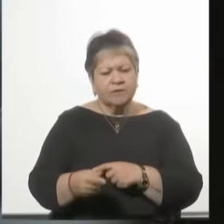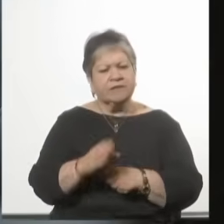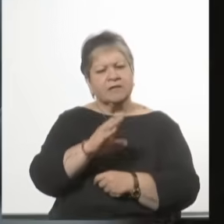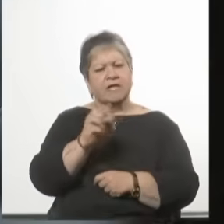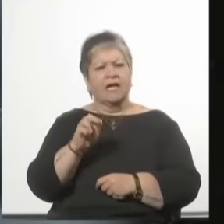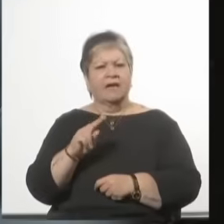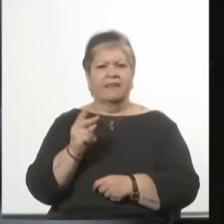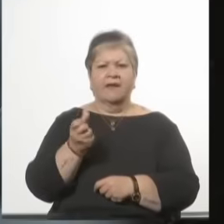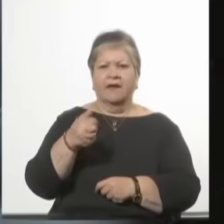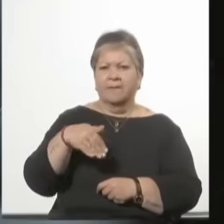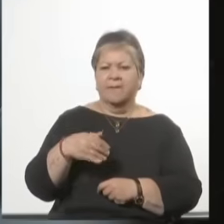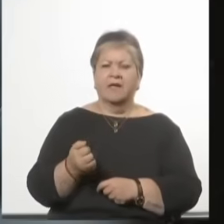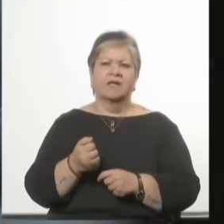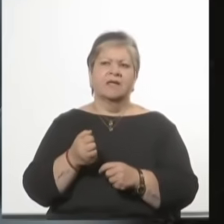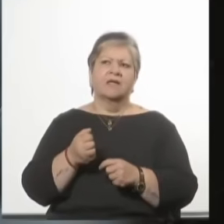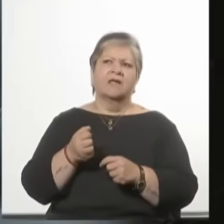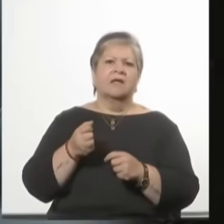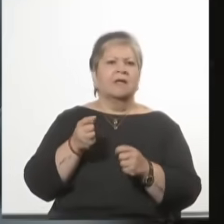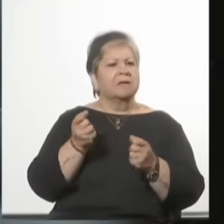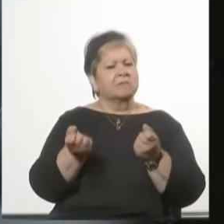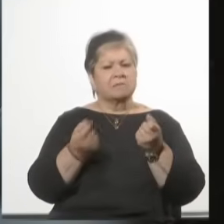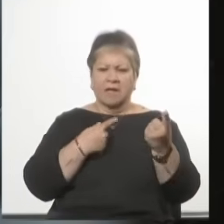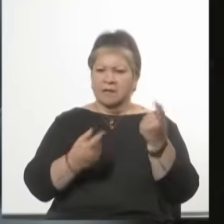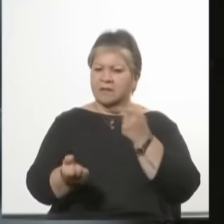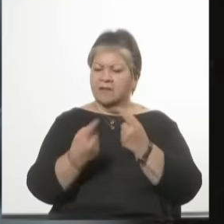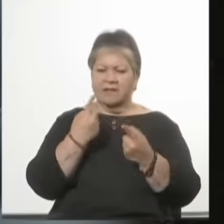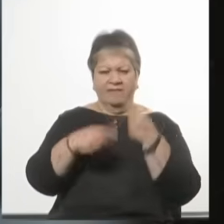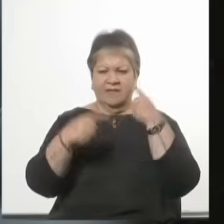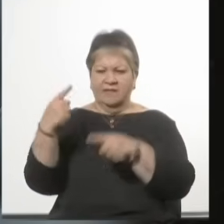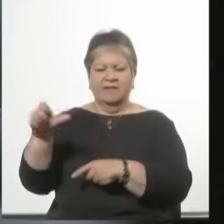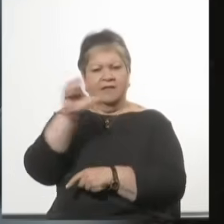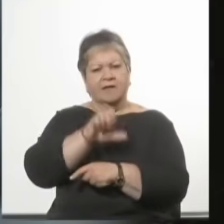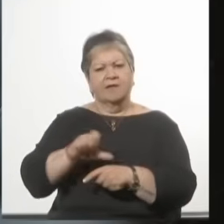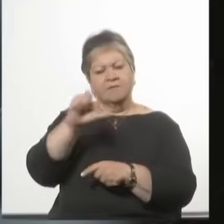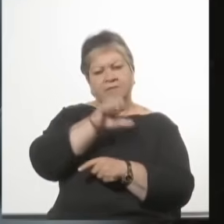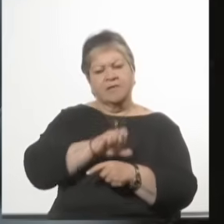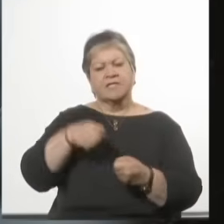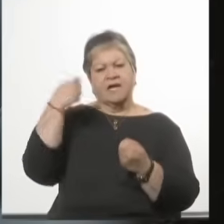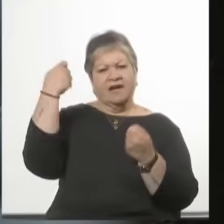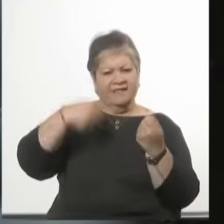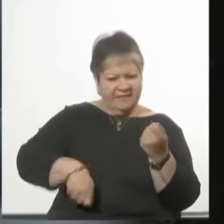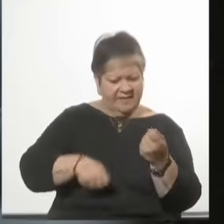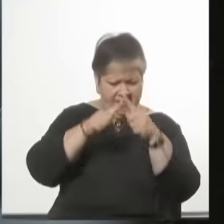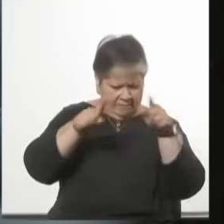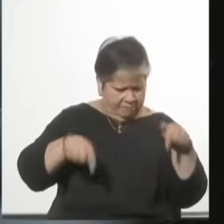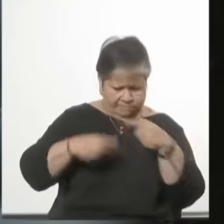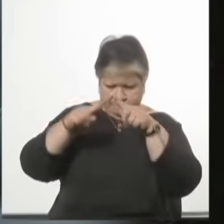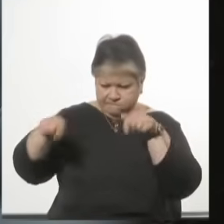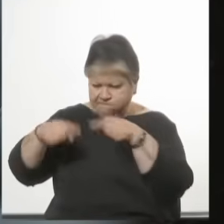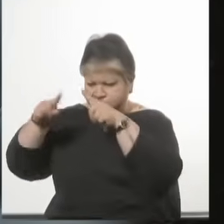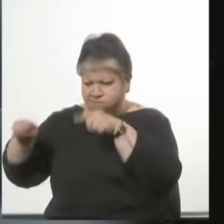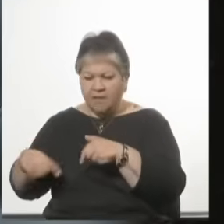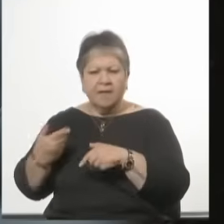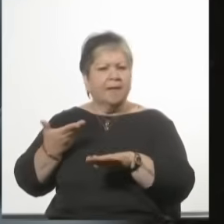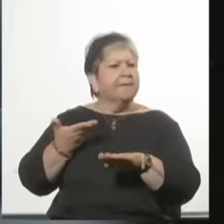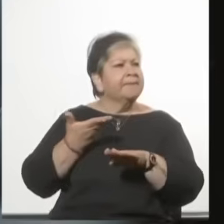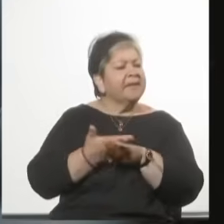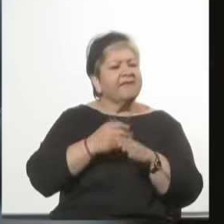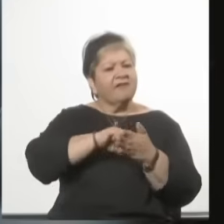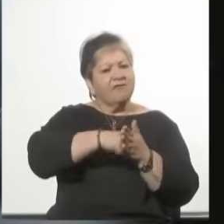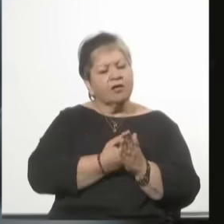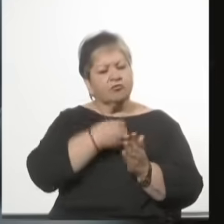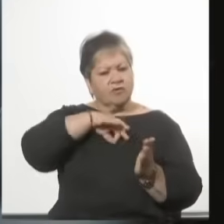borradores de póliza de diferentes empresas. El 11 de marzo de 2024, el Ministerio de Defensa Nacional solicita al Banco Central del